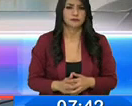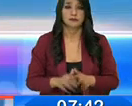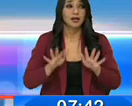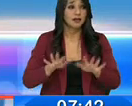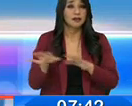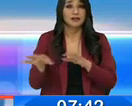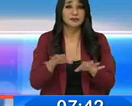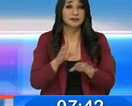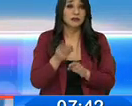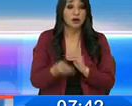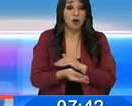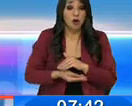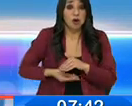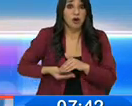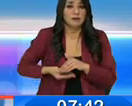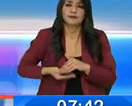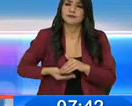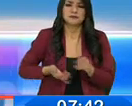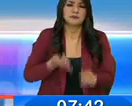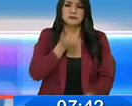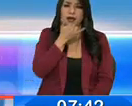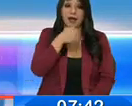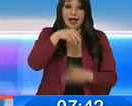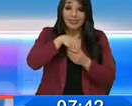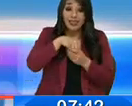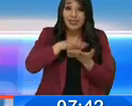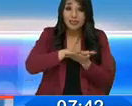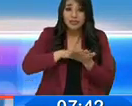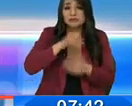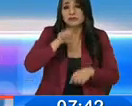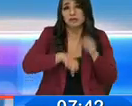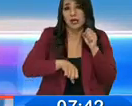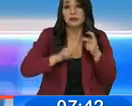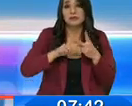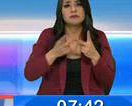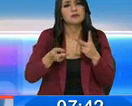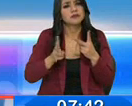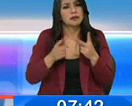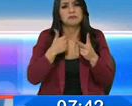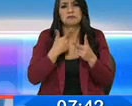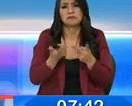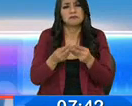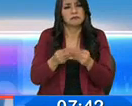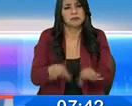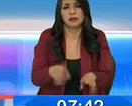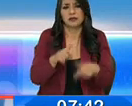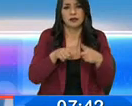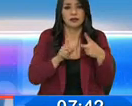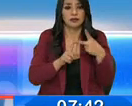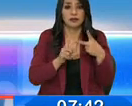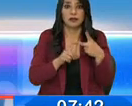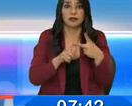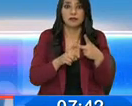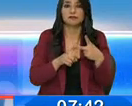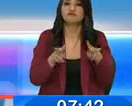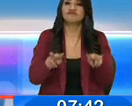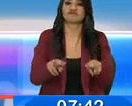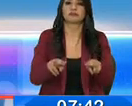prácticas primero son lesivas internamente, pero sobre todo son muy dañinas en cuanto a la